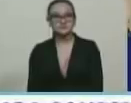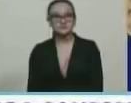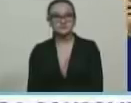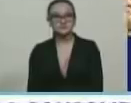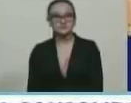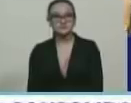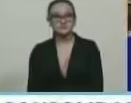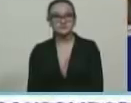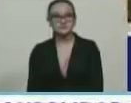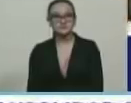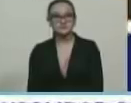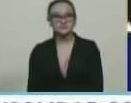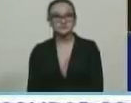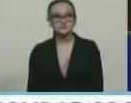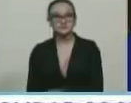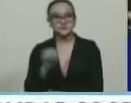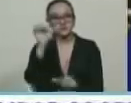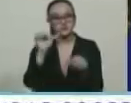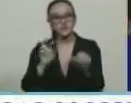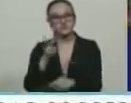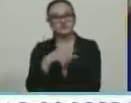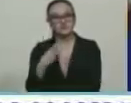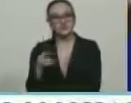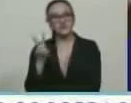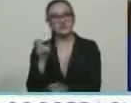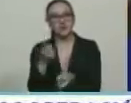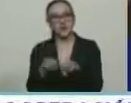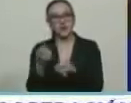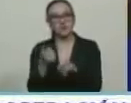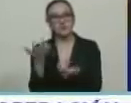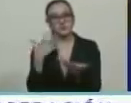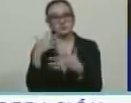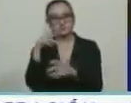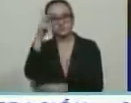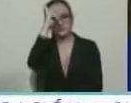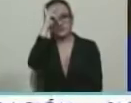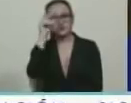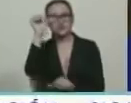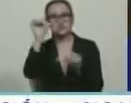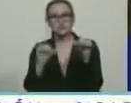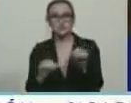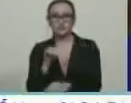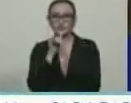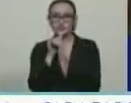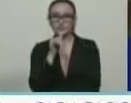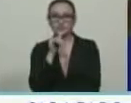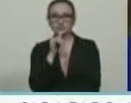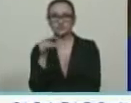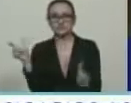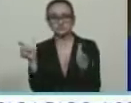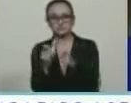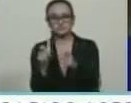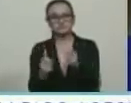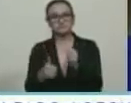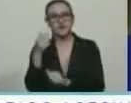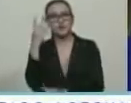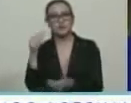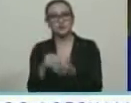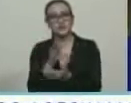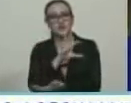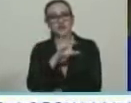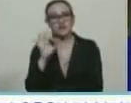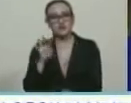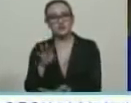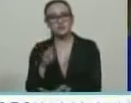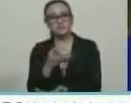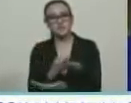Escuchamos palabras del vicepresidente para el área económica, Tarek El Aissami, quien ha dado datos importantes, rueda de negocio que supera los 4.500 millones de euros,